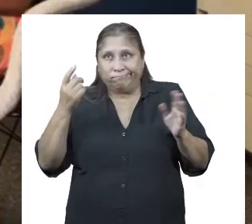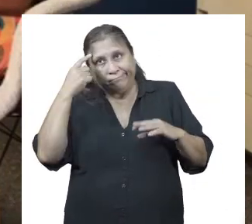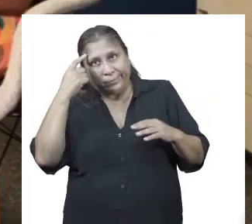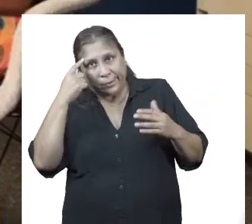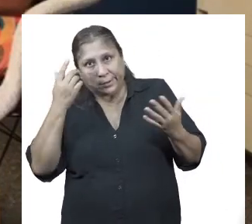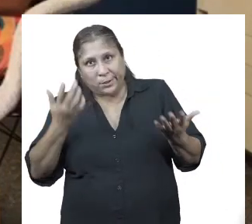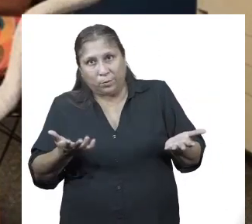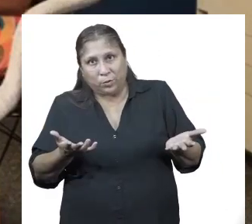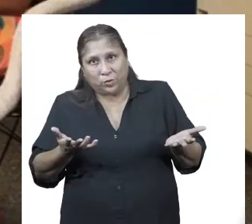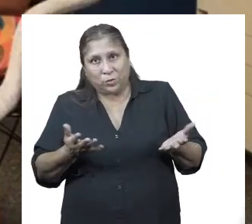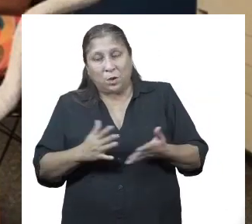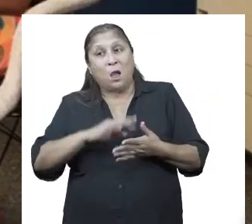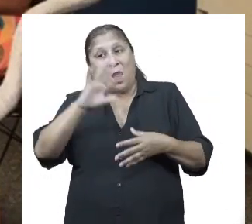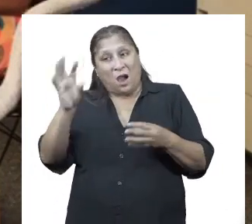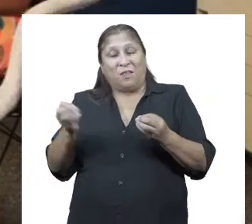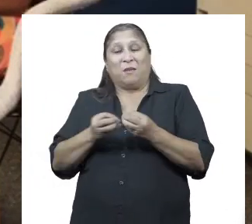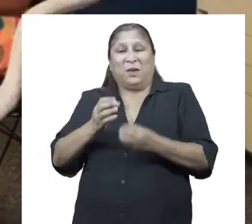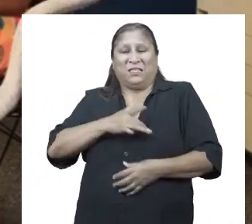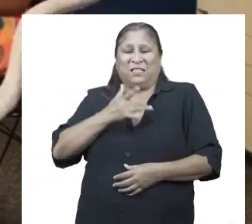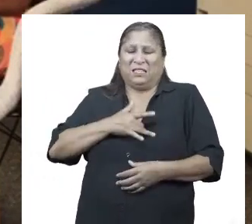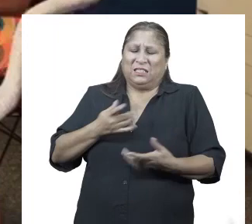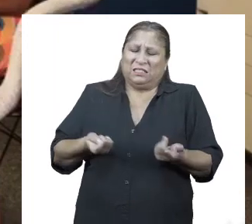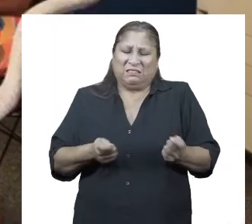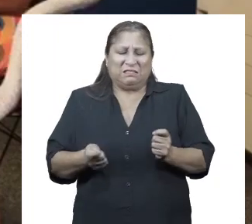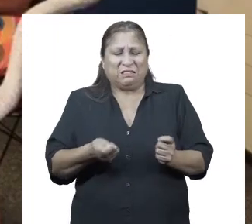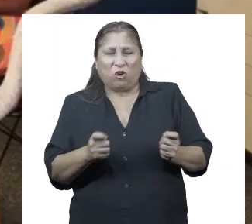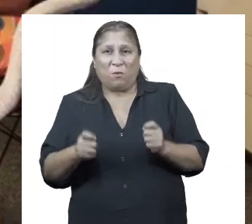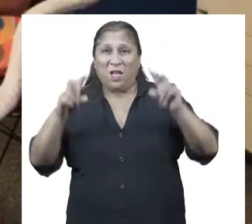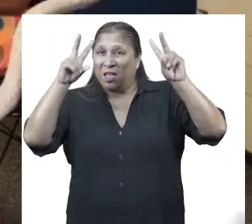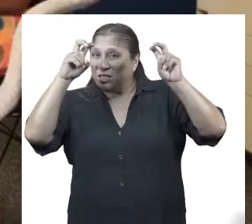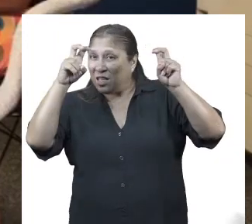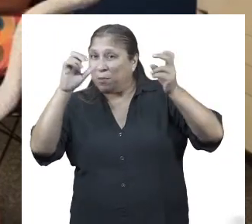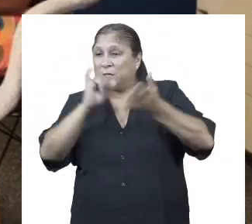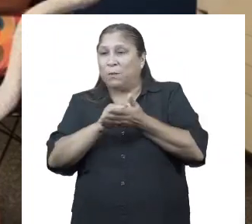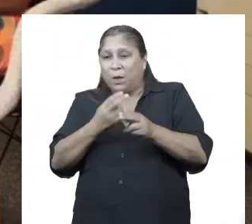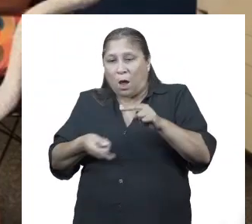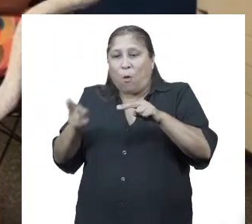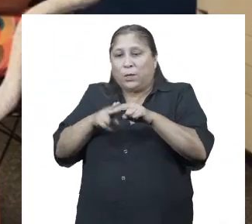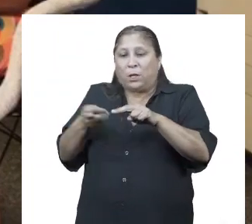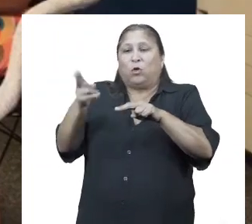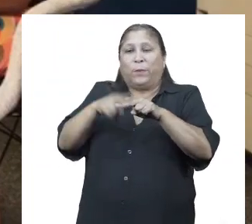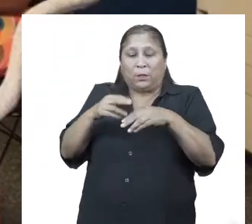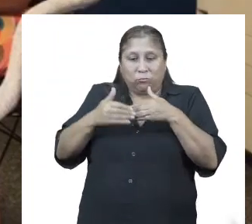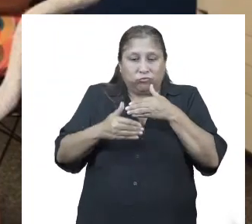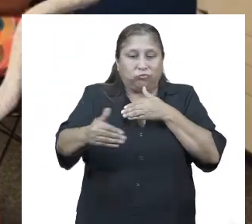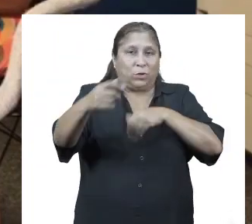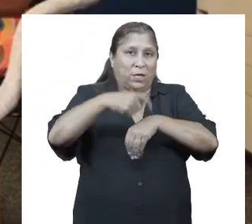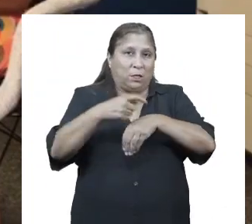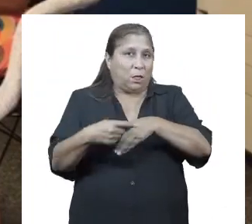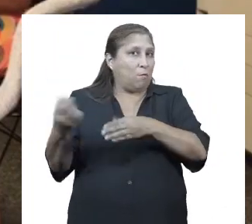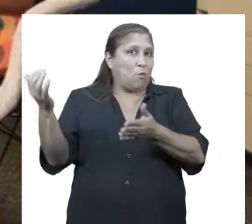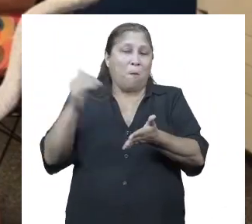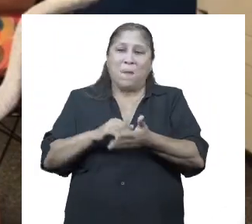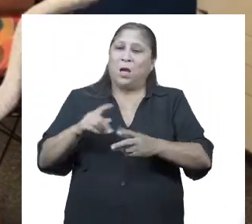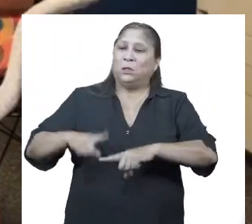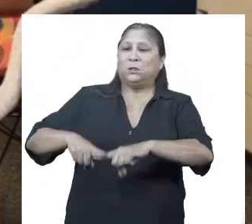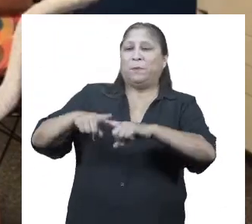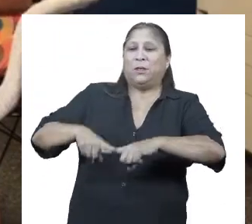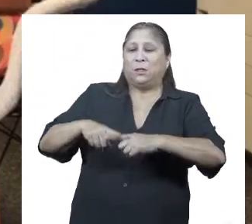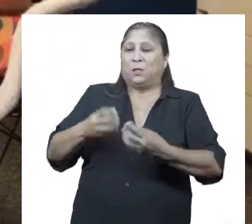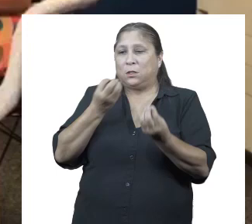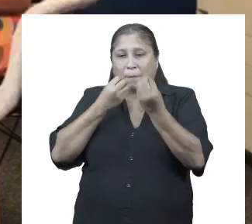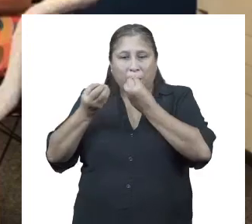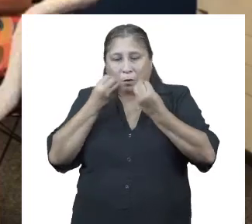digamos, además de las incomodidades, son temas que van a ir aumentando en el tiempo, ¿no? Va a ser cada vez mayor la dependencia